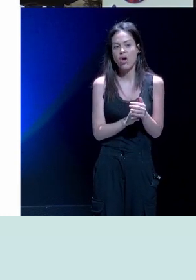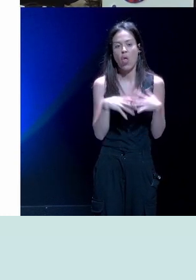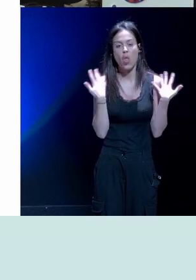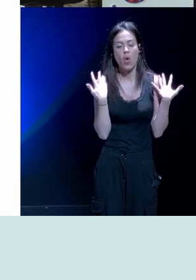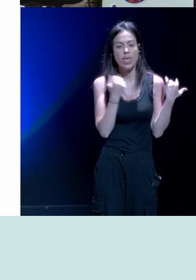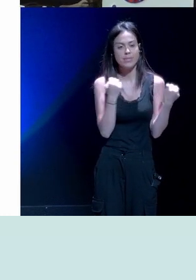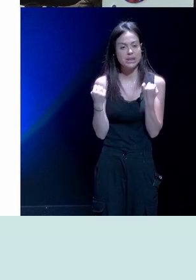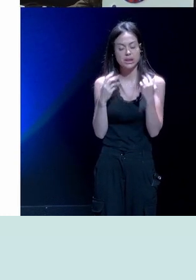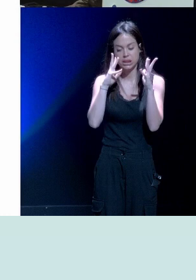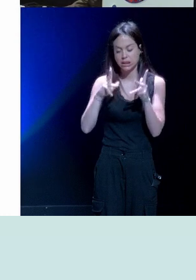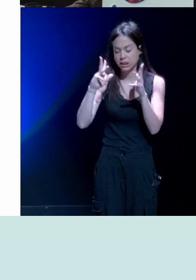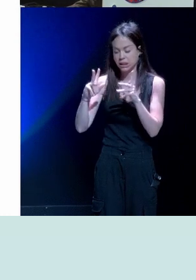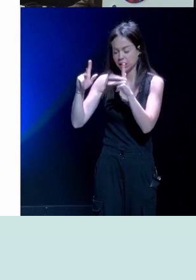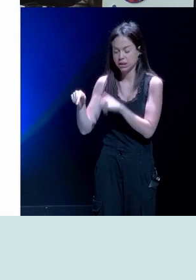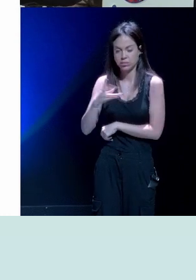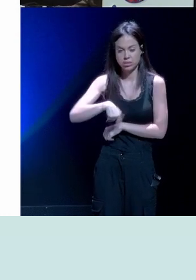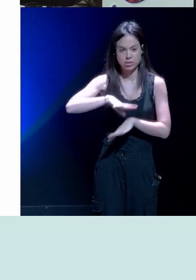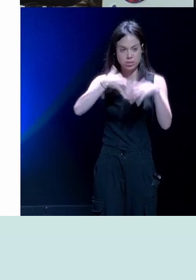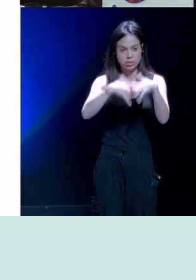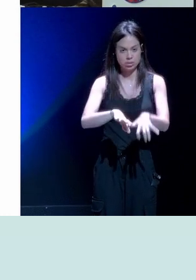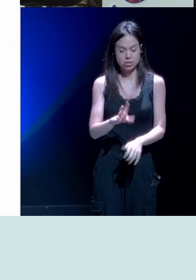administrativo, etcétera, tenemos tendencia